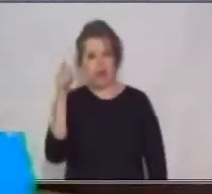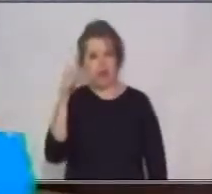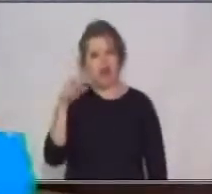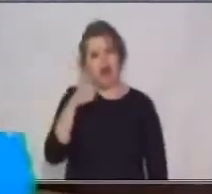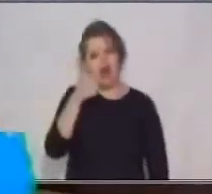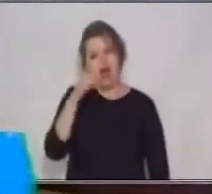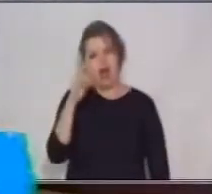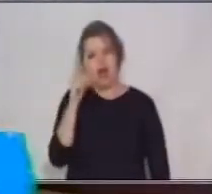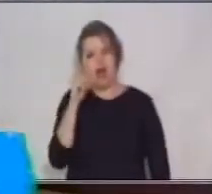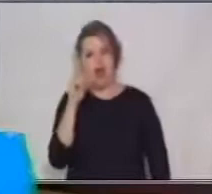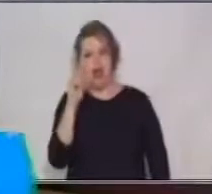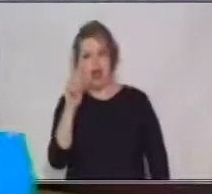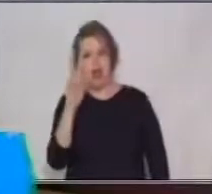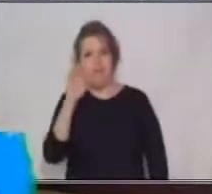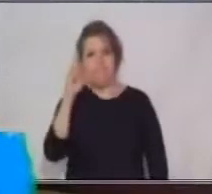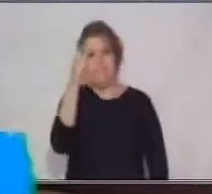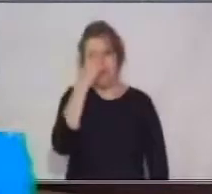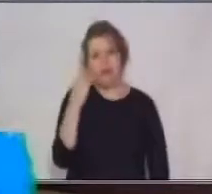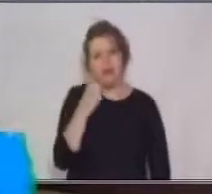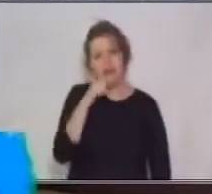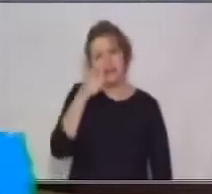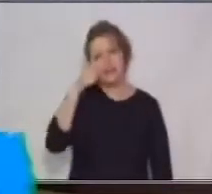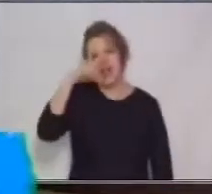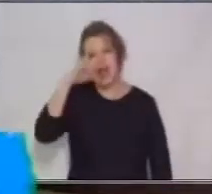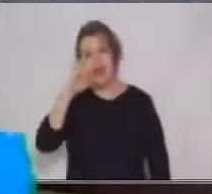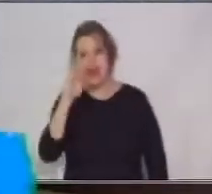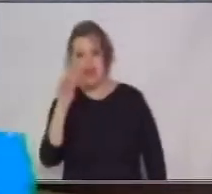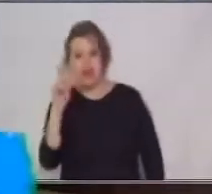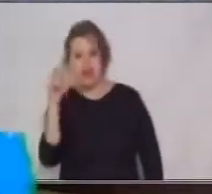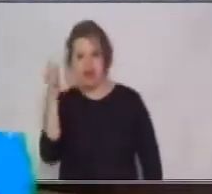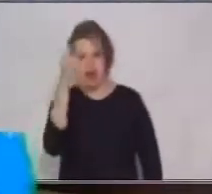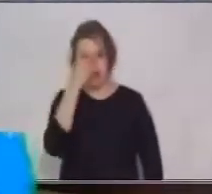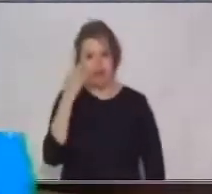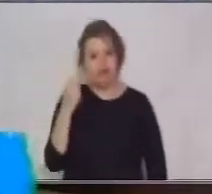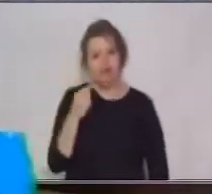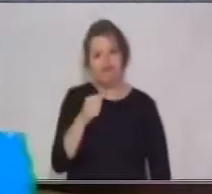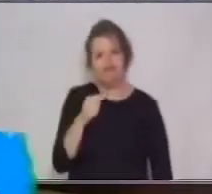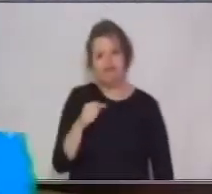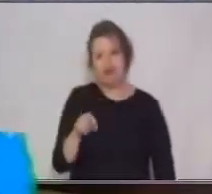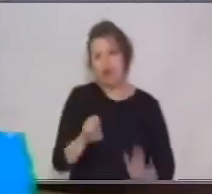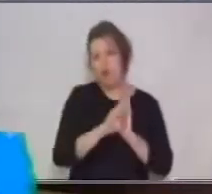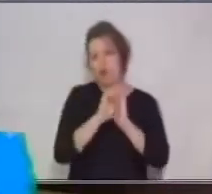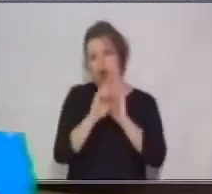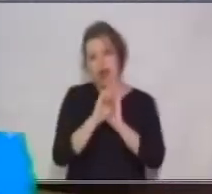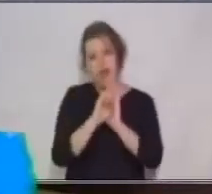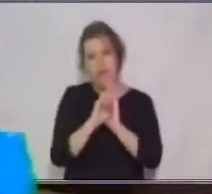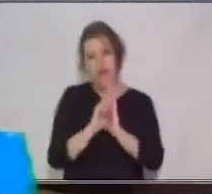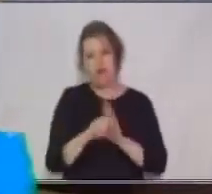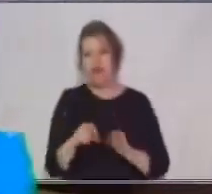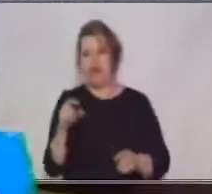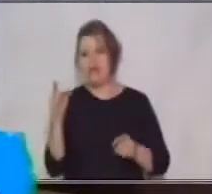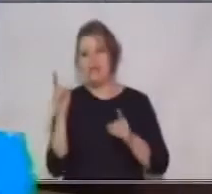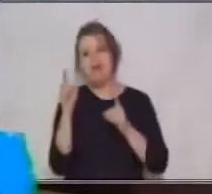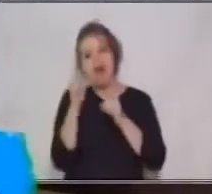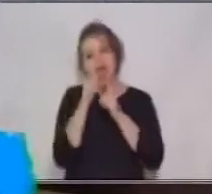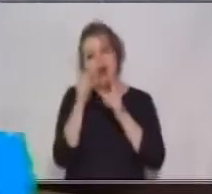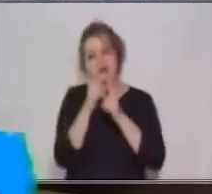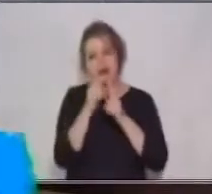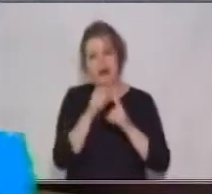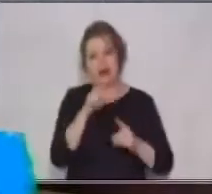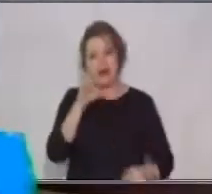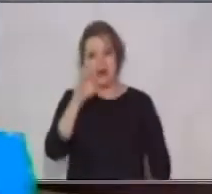son entonces las conjunciones copulativas? En este caso puede ser i, ni, y existen también otras